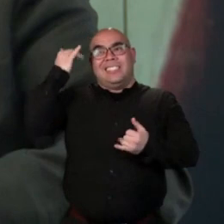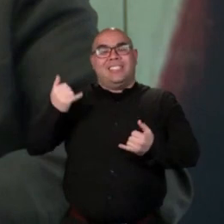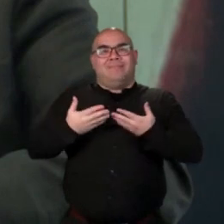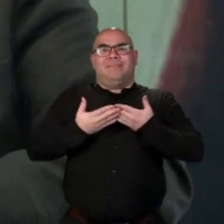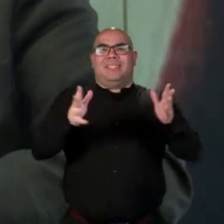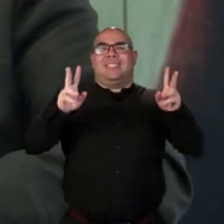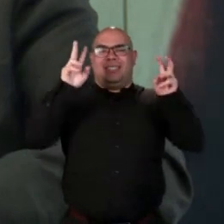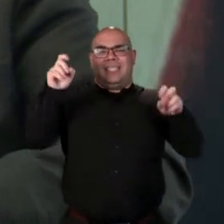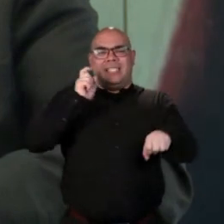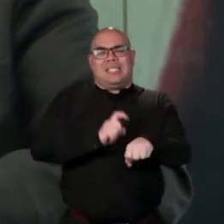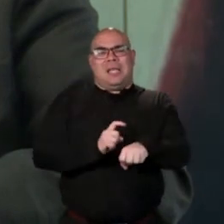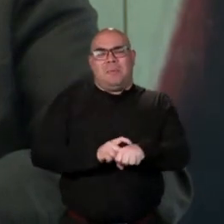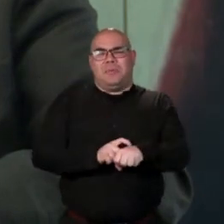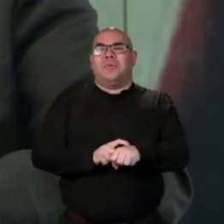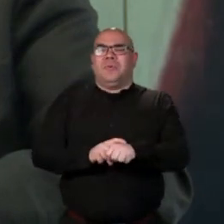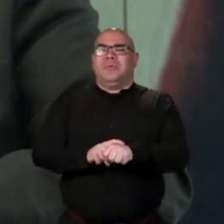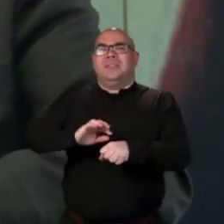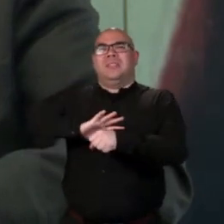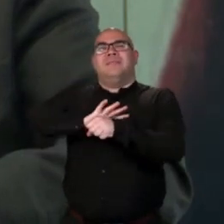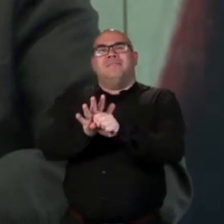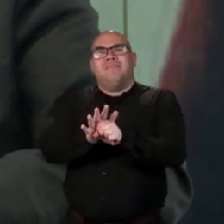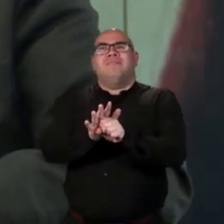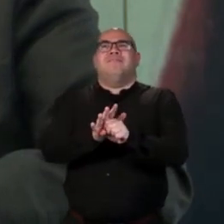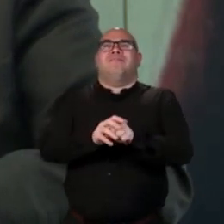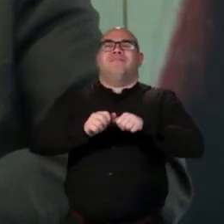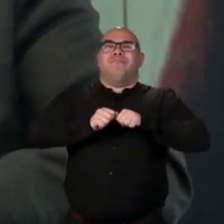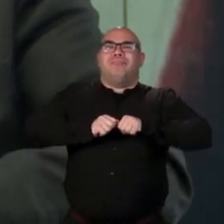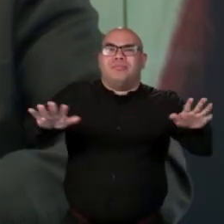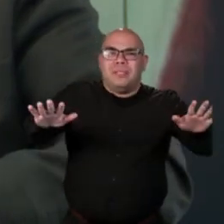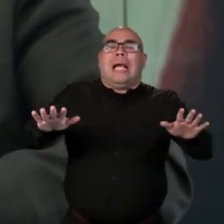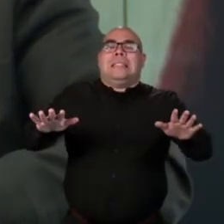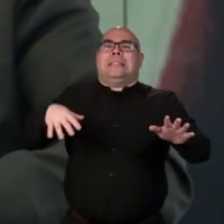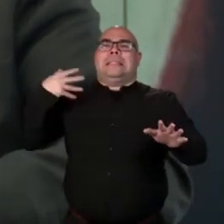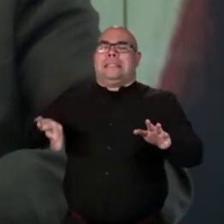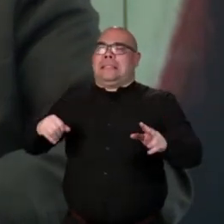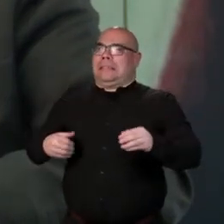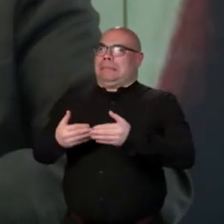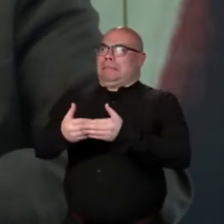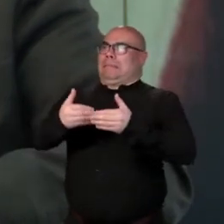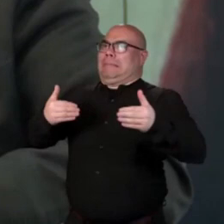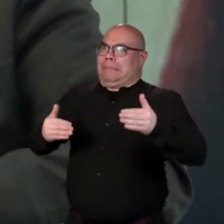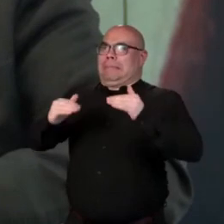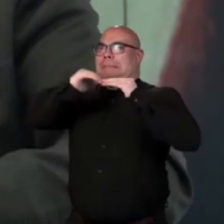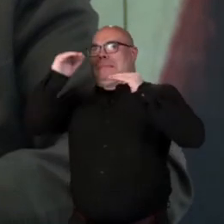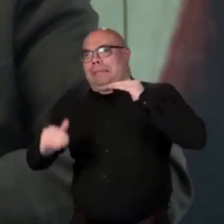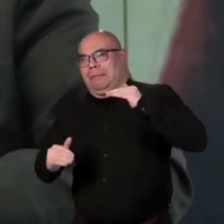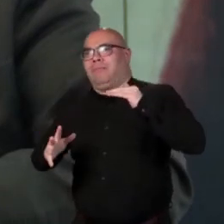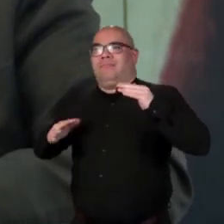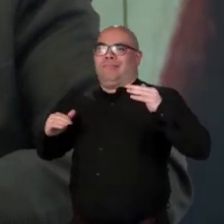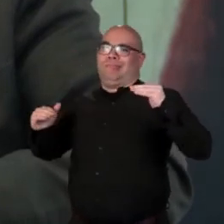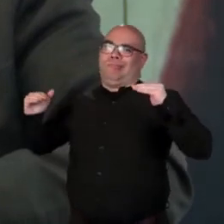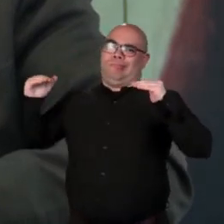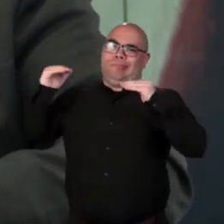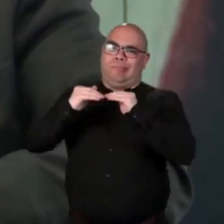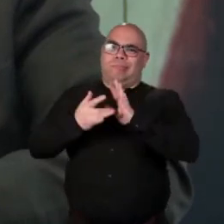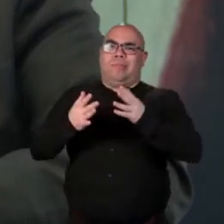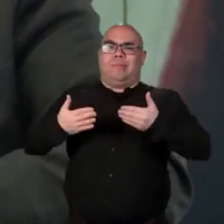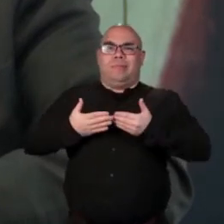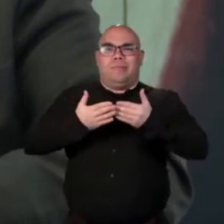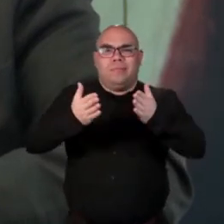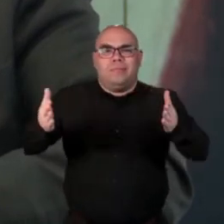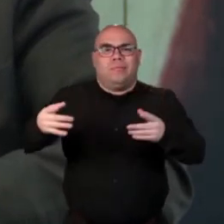de pandemia, en términos de aprendizaje, en términos de una concepción amplia, integral, de un bienestar para